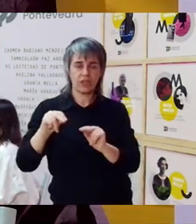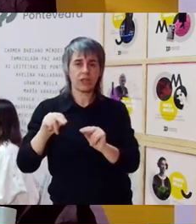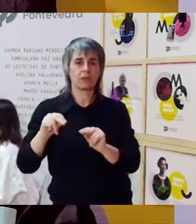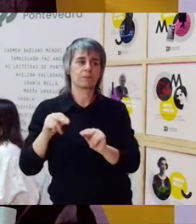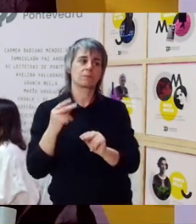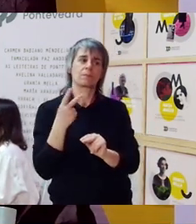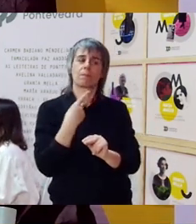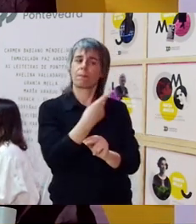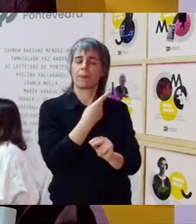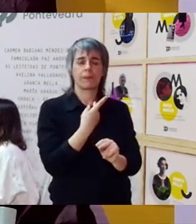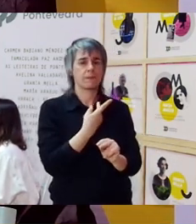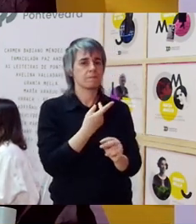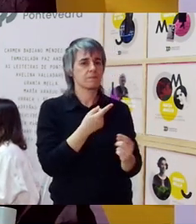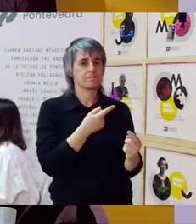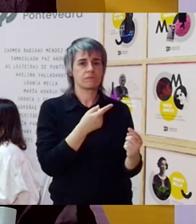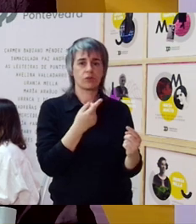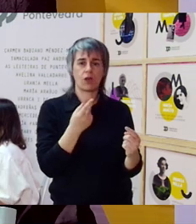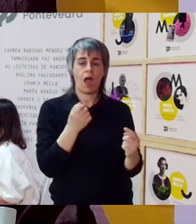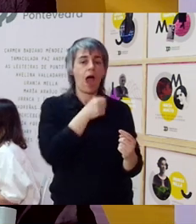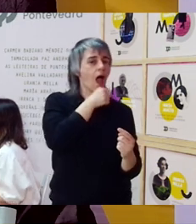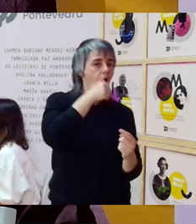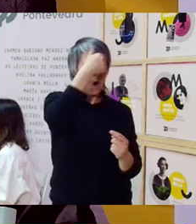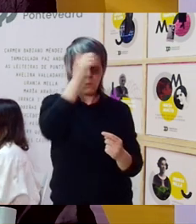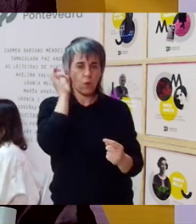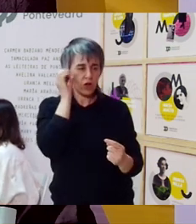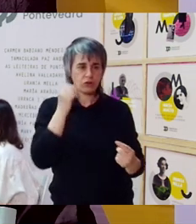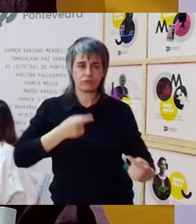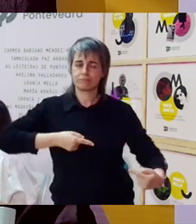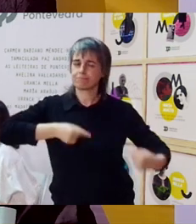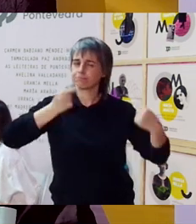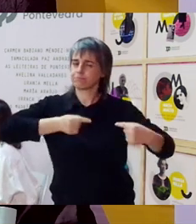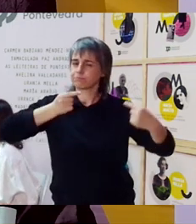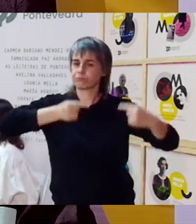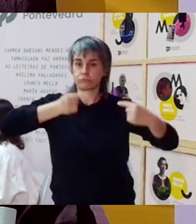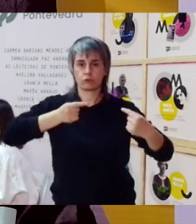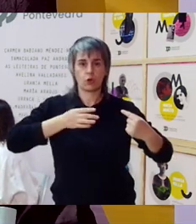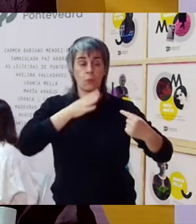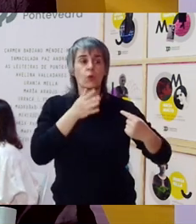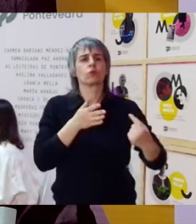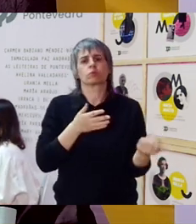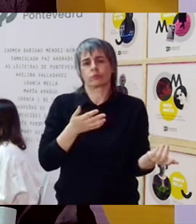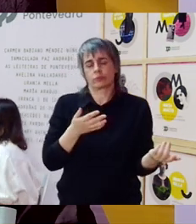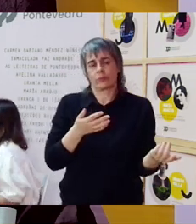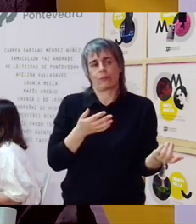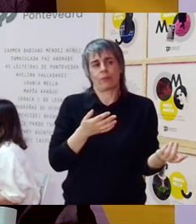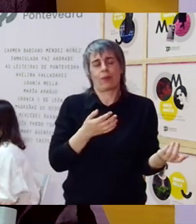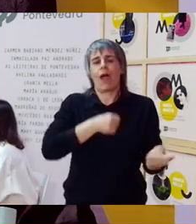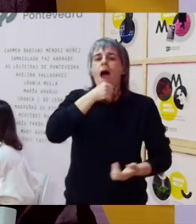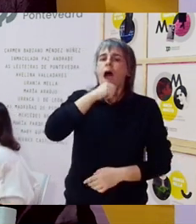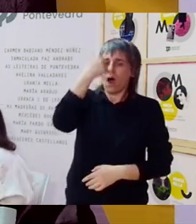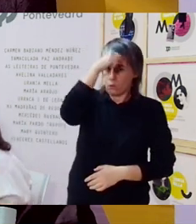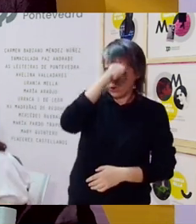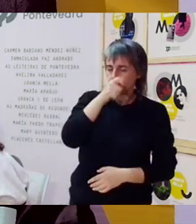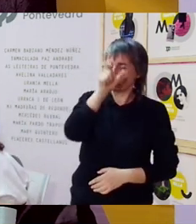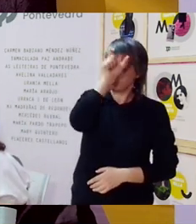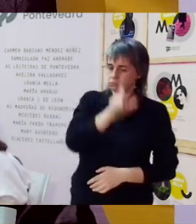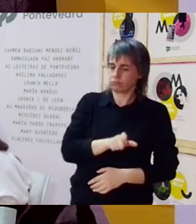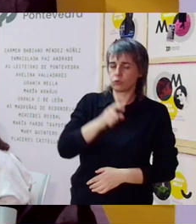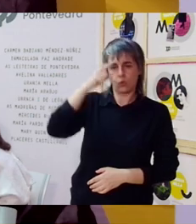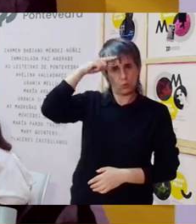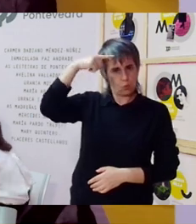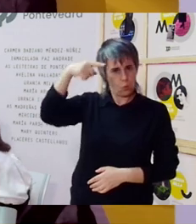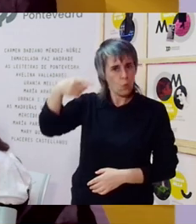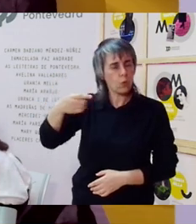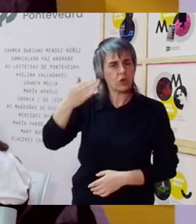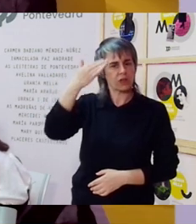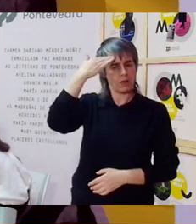estes temas, porque Víctor, pese a ser un home moi culto e moi avanzado, é moi,